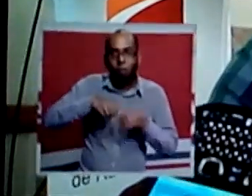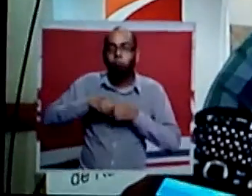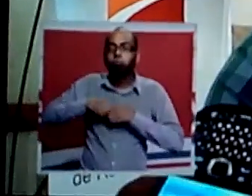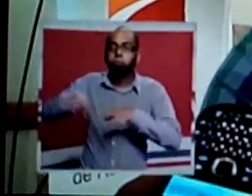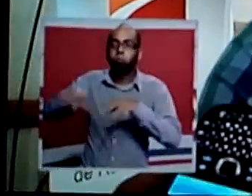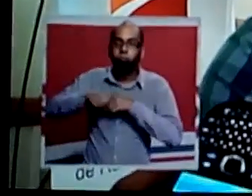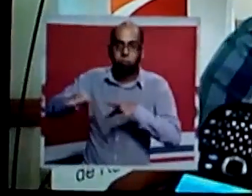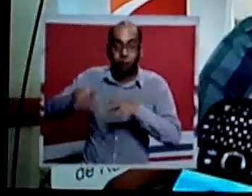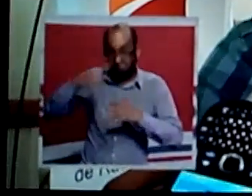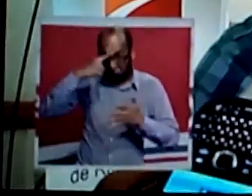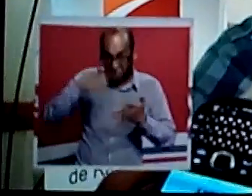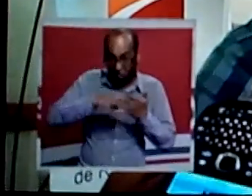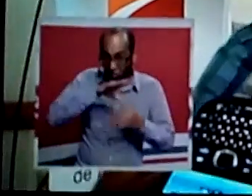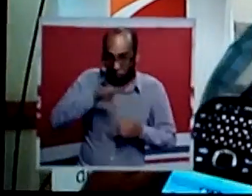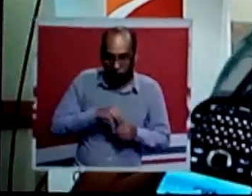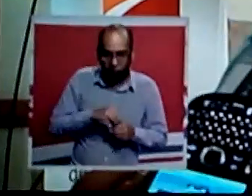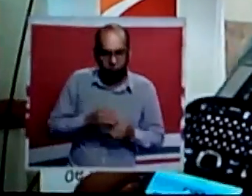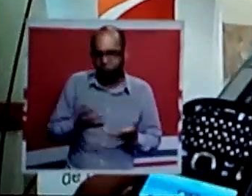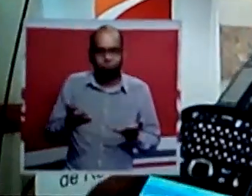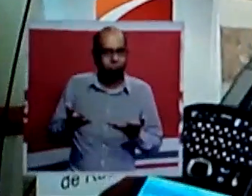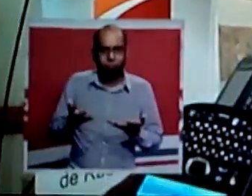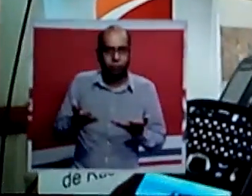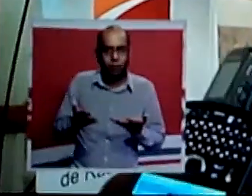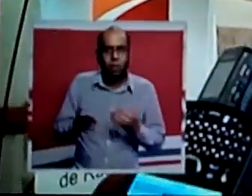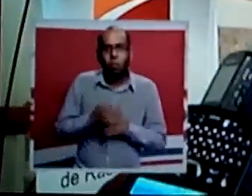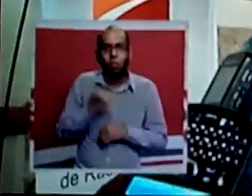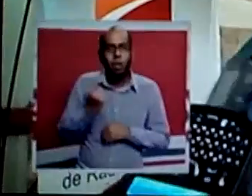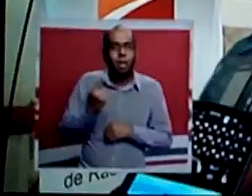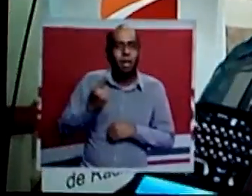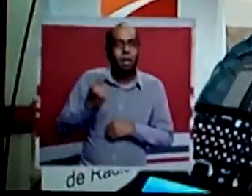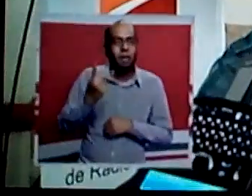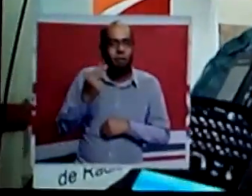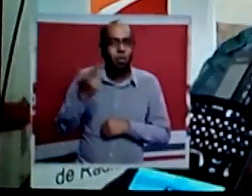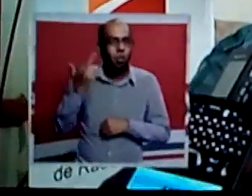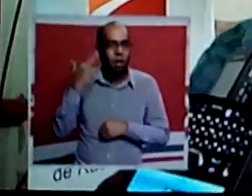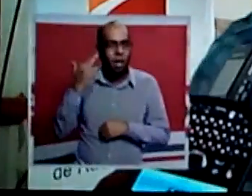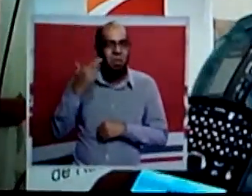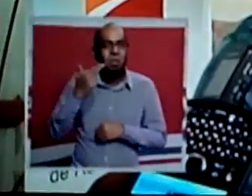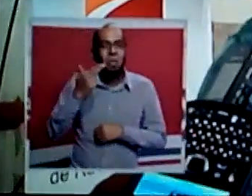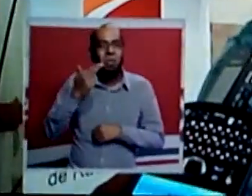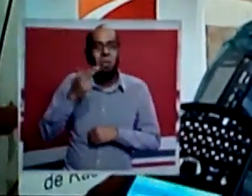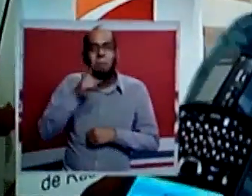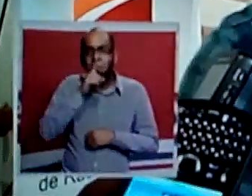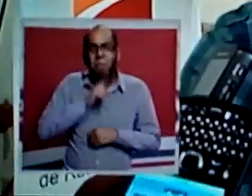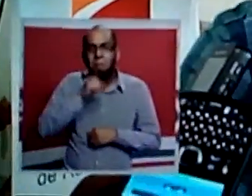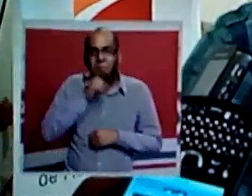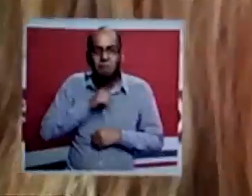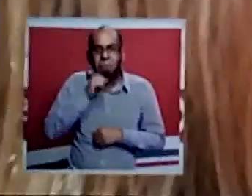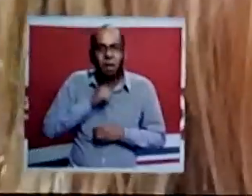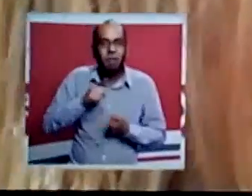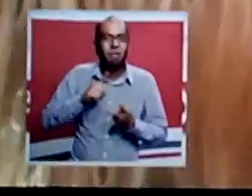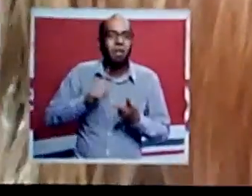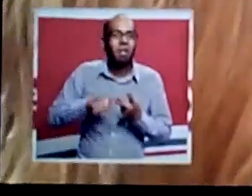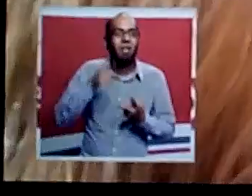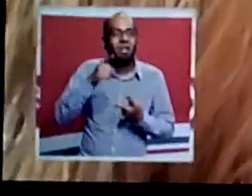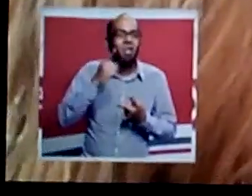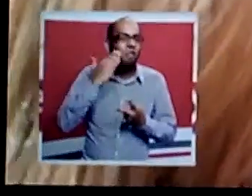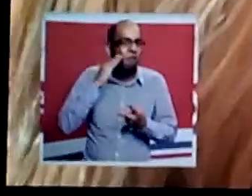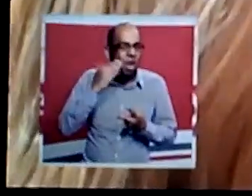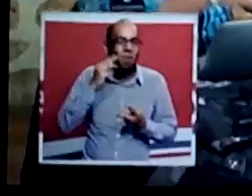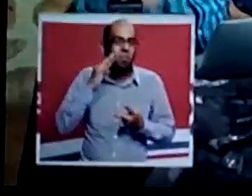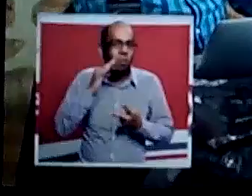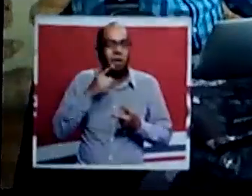no. ¿Y de qué se quejaba la gente? De que los medios mentían. Pues las redes también mienten. Entonces, ¿quién miente? Todos.